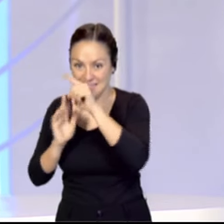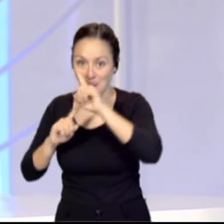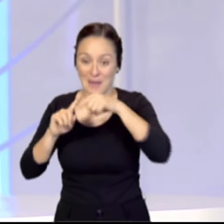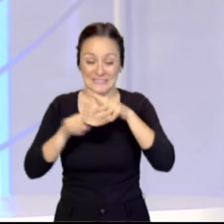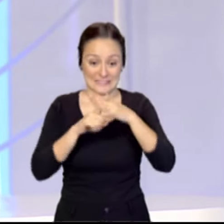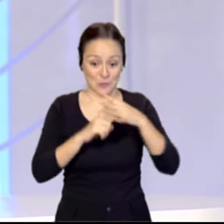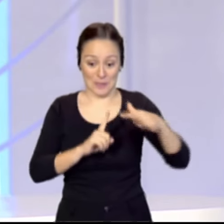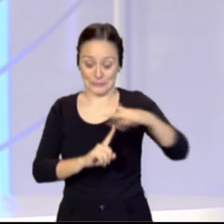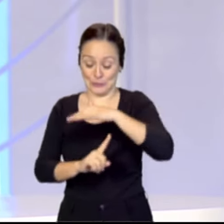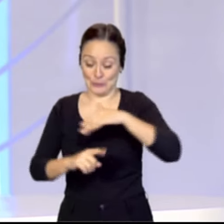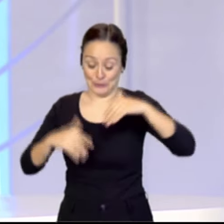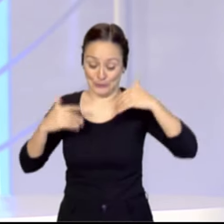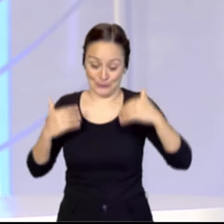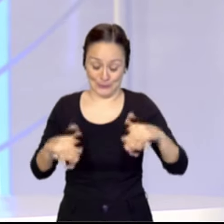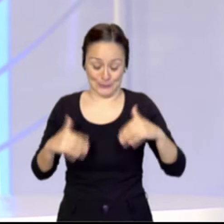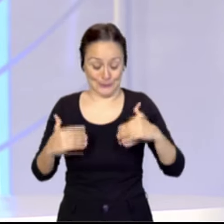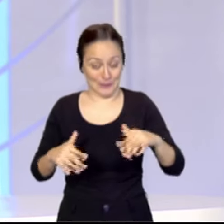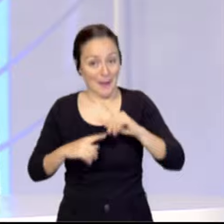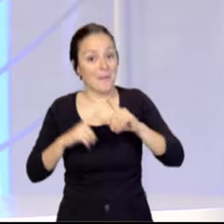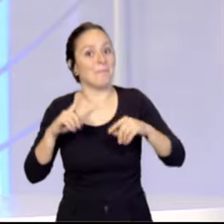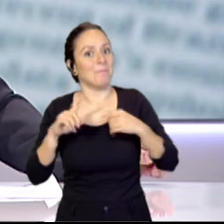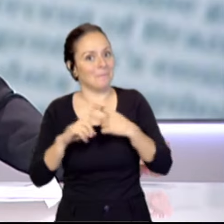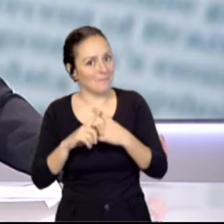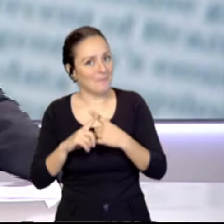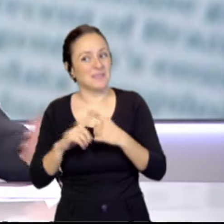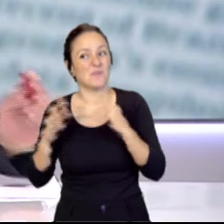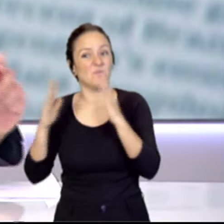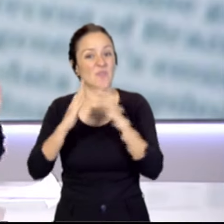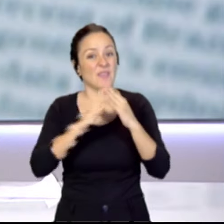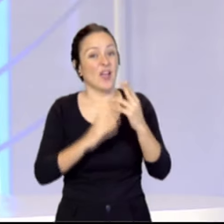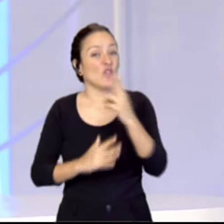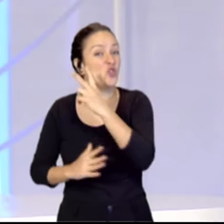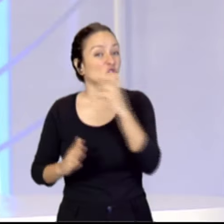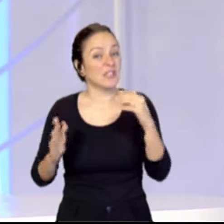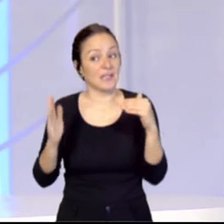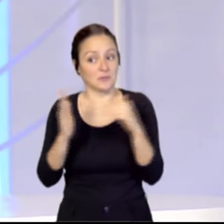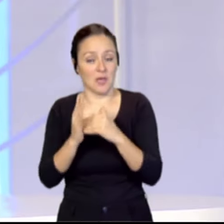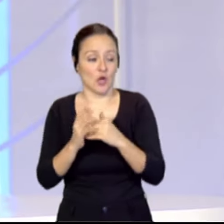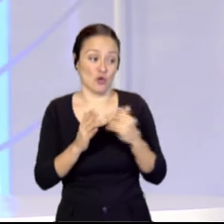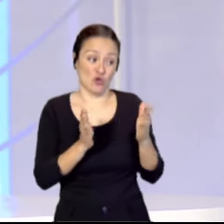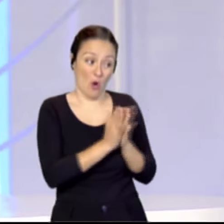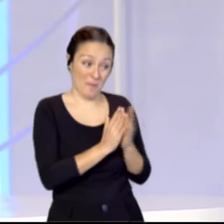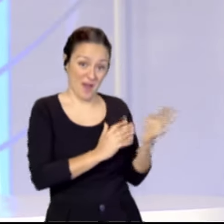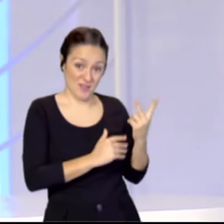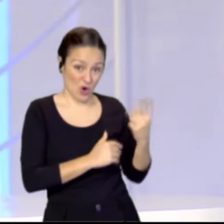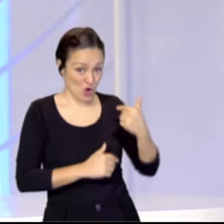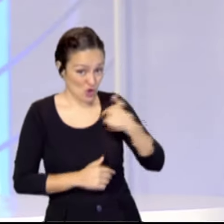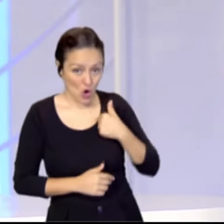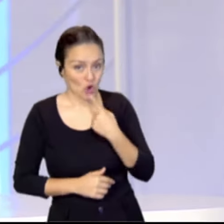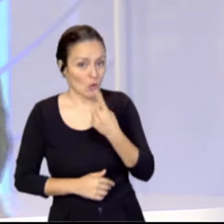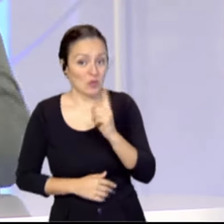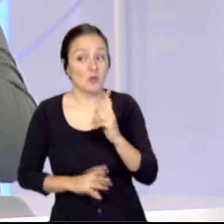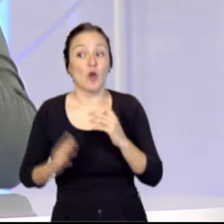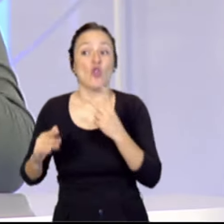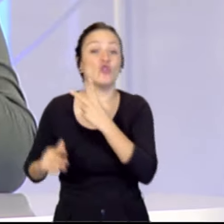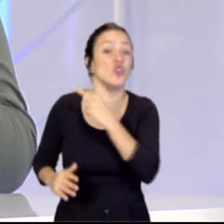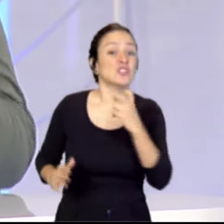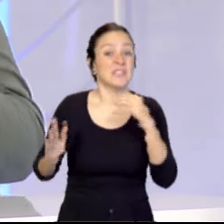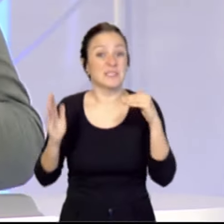eh la y 200,000 viviendas que no lo hemos dicho Juan Carlos y yo 200,000 viviendas vacías en